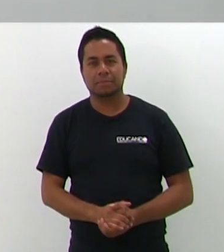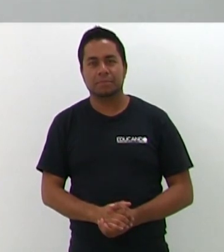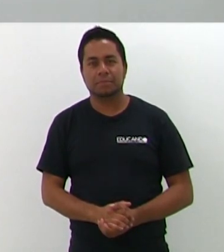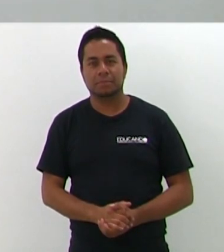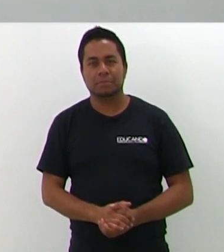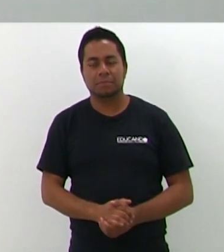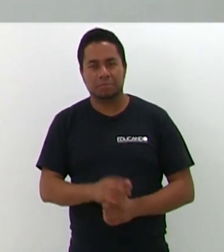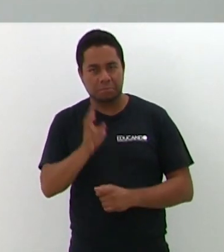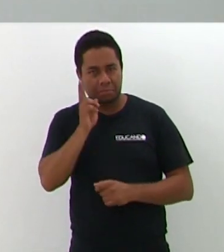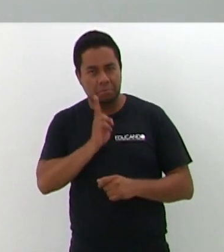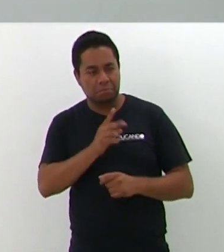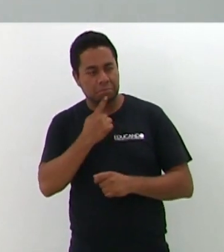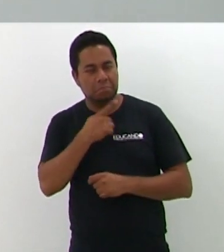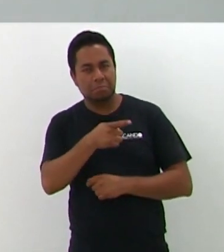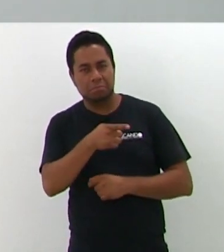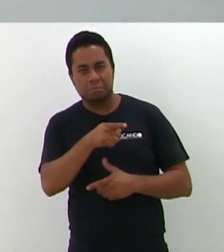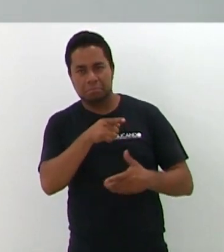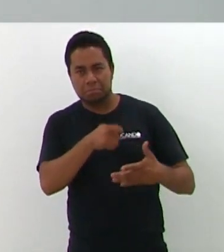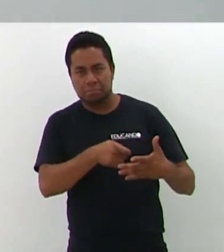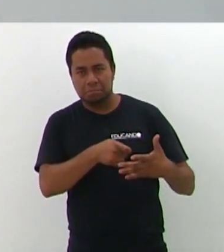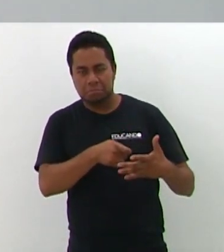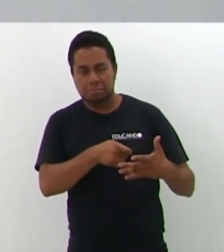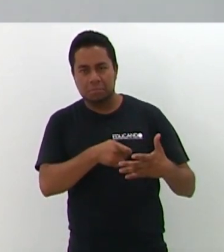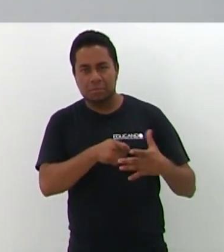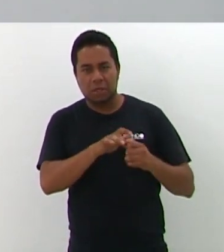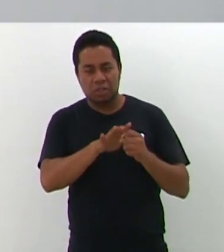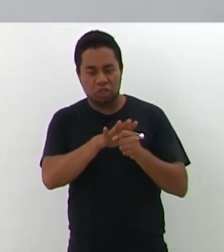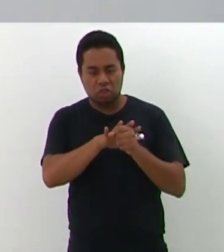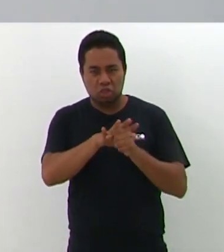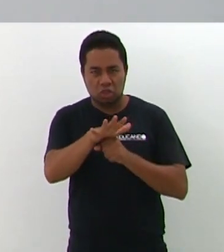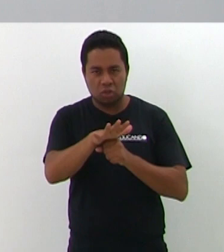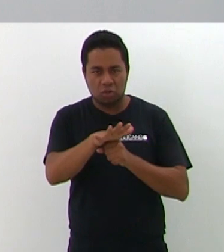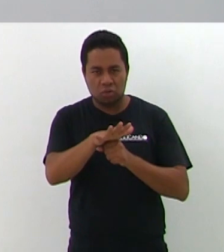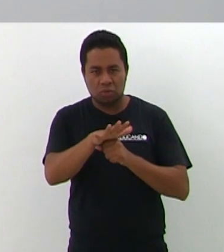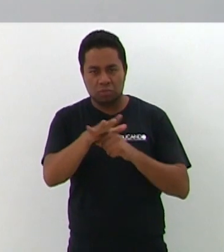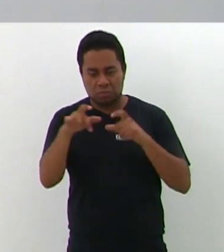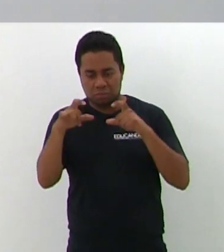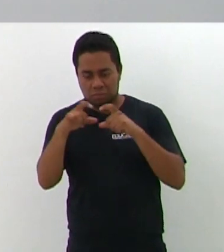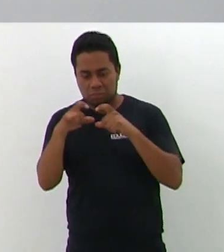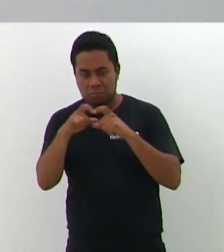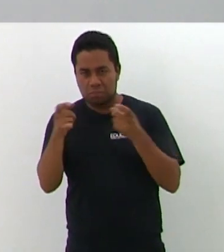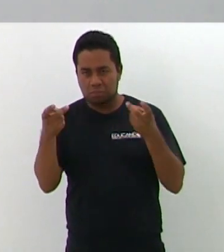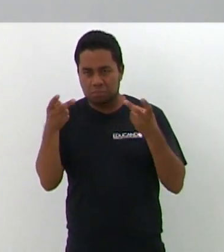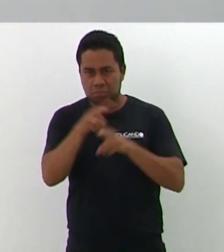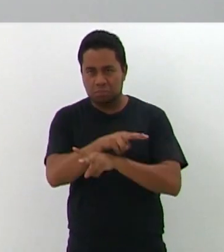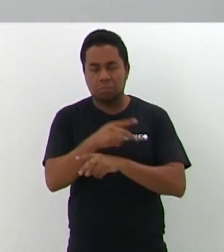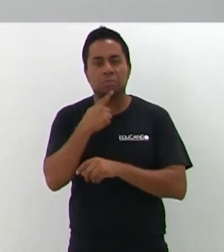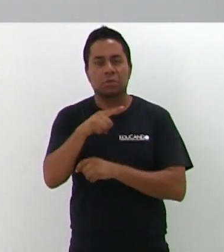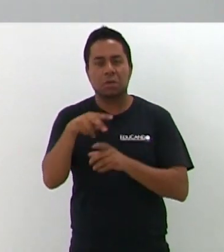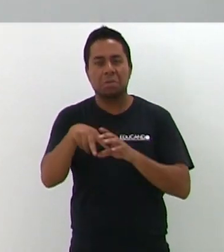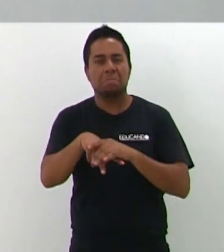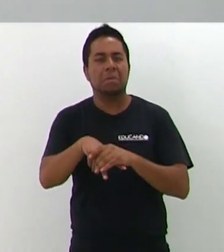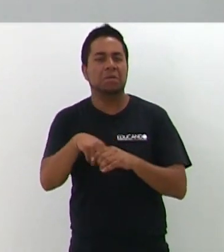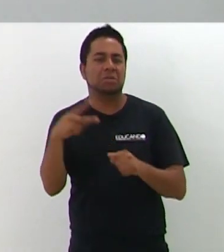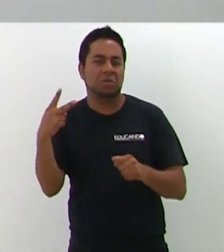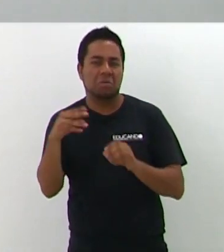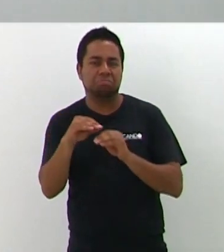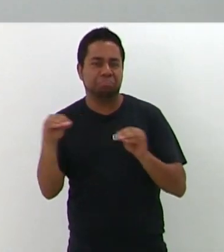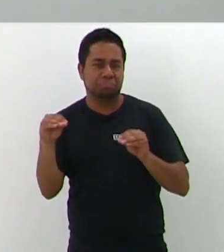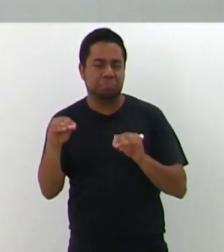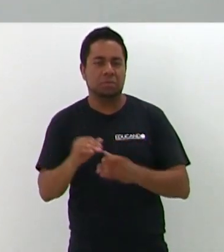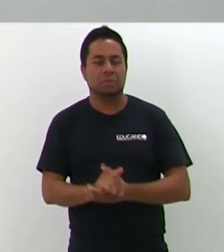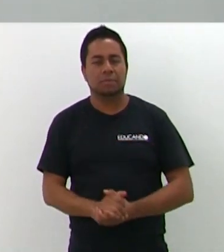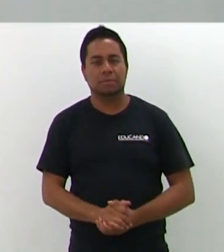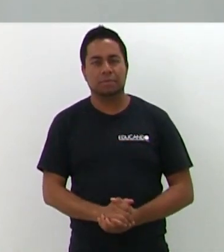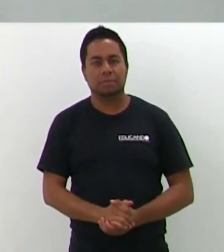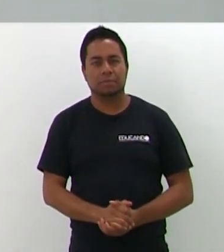Vamos a ver. ¿Cómo dice aquí? Lleno. Y nuestra tarjeta contraria va a decir vacío.